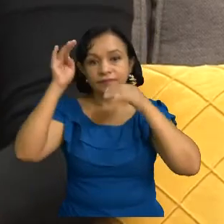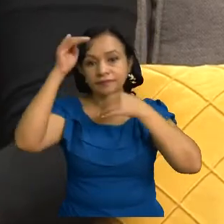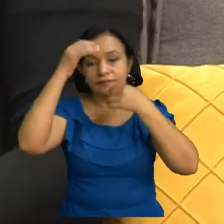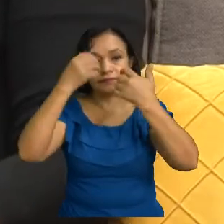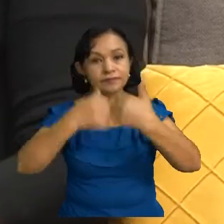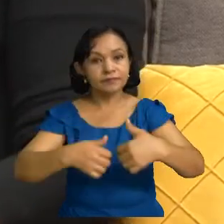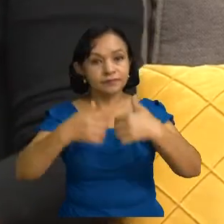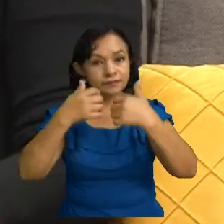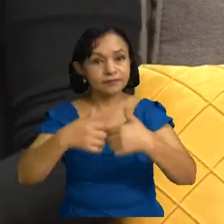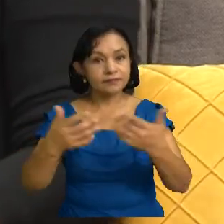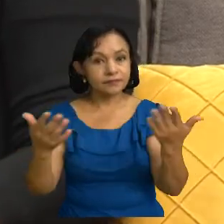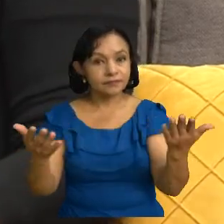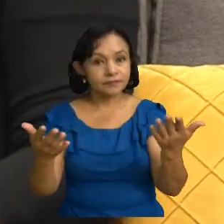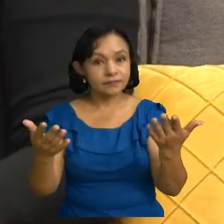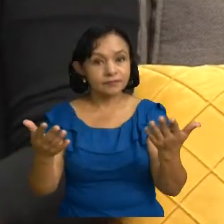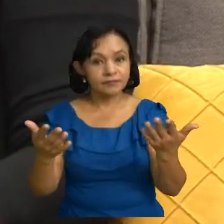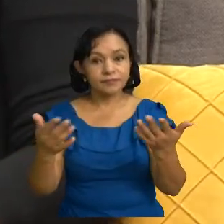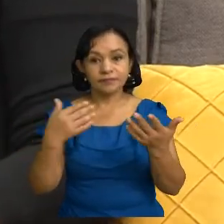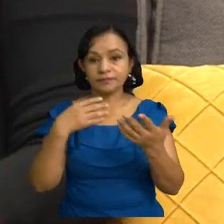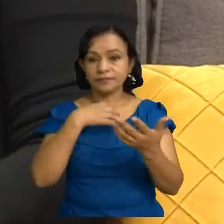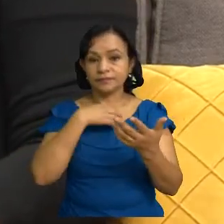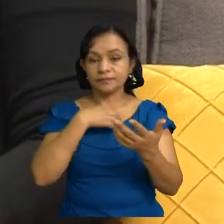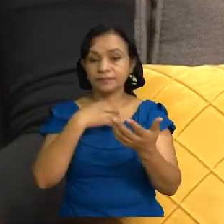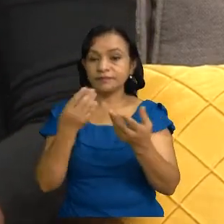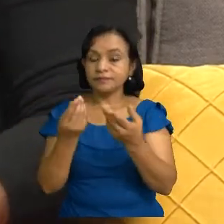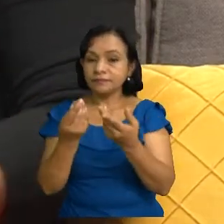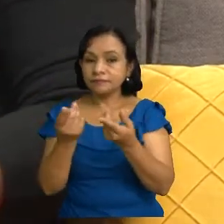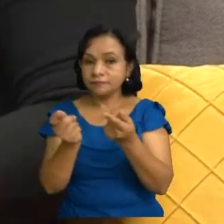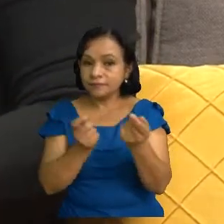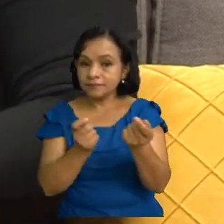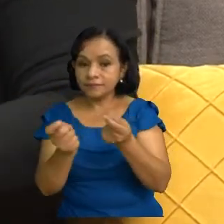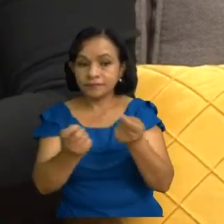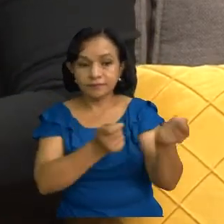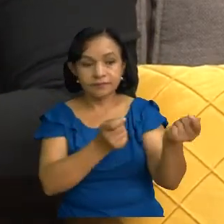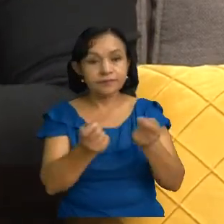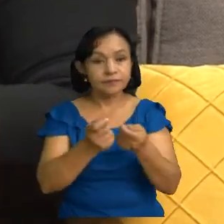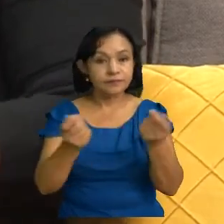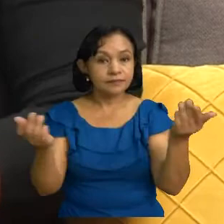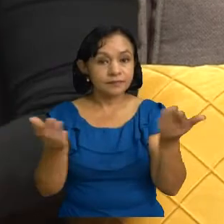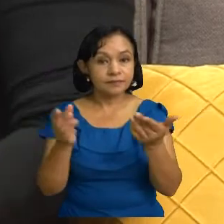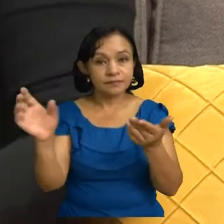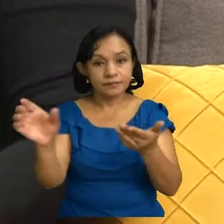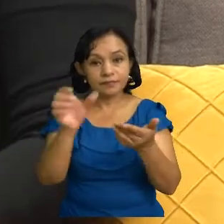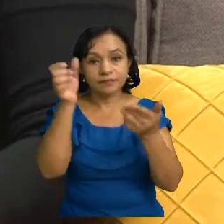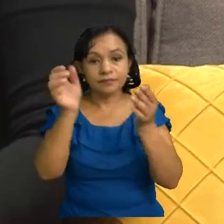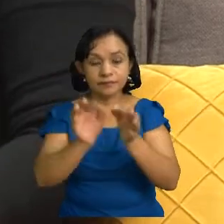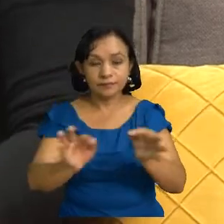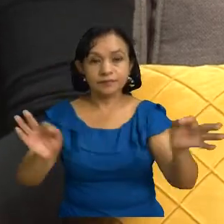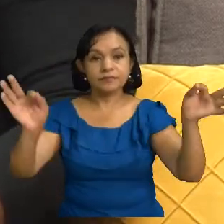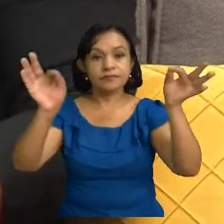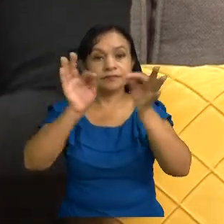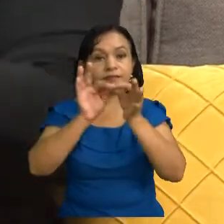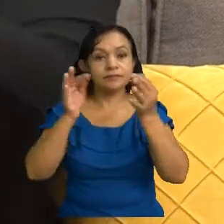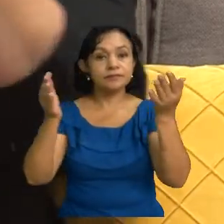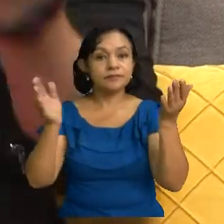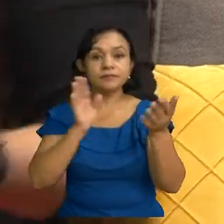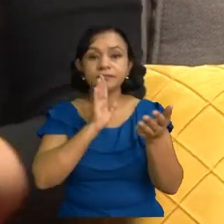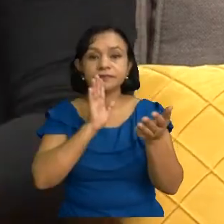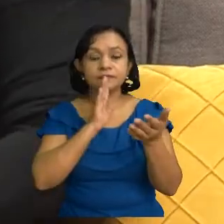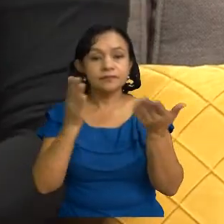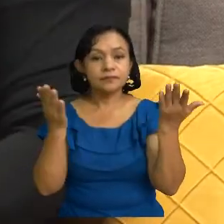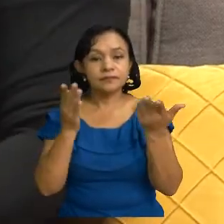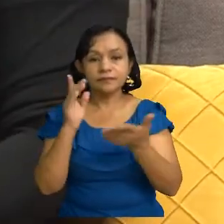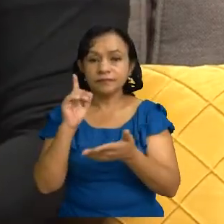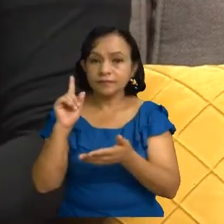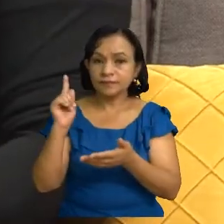empresas que aprovechan de manera sostenible el recurso y aquí entra otro elemento muy importante en todas